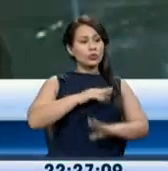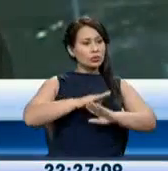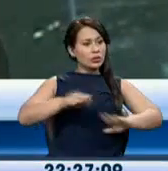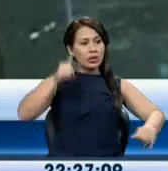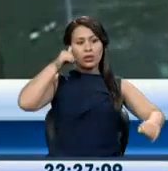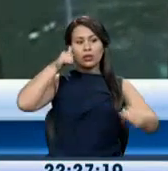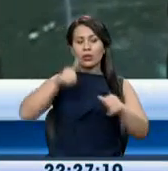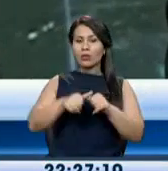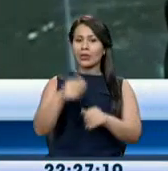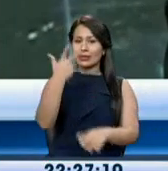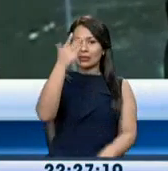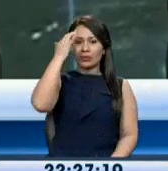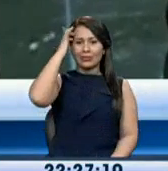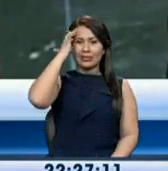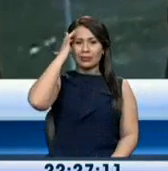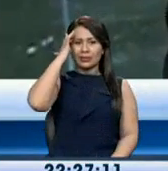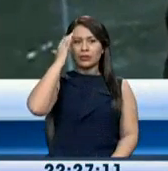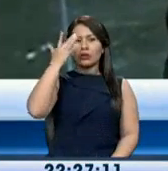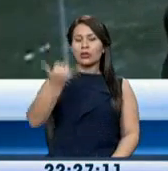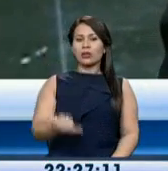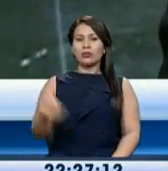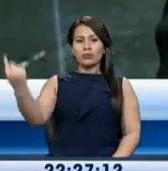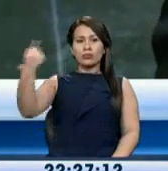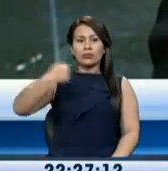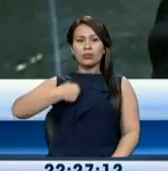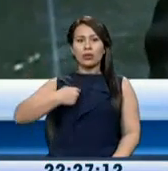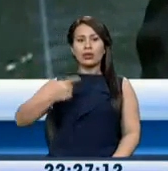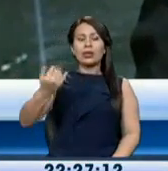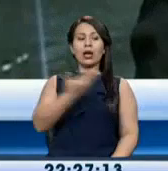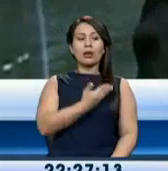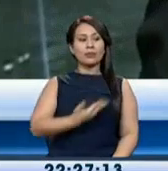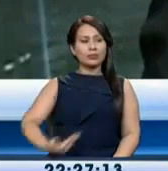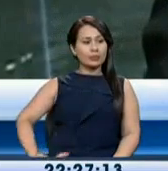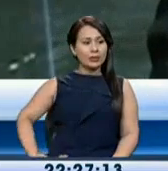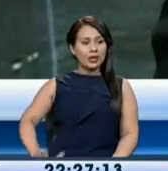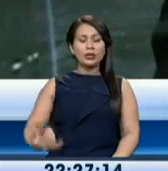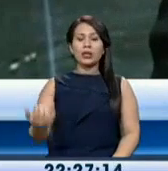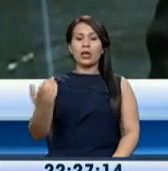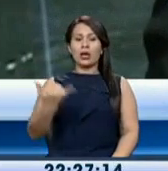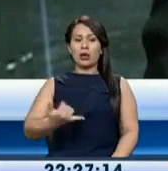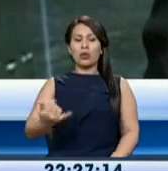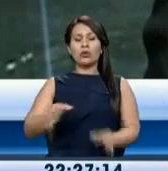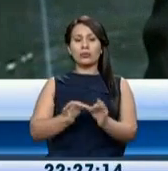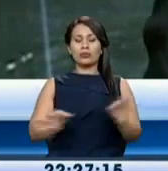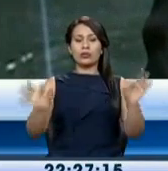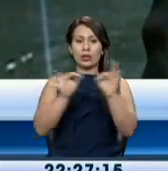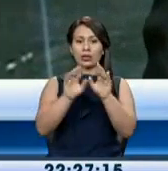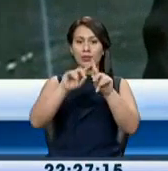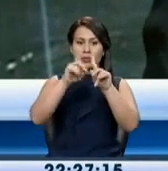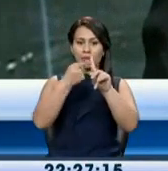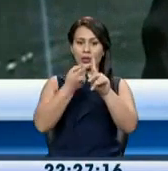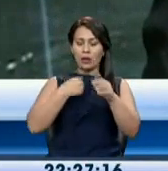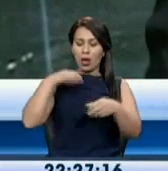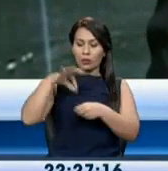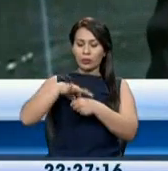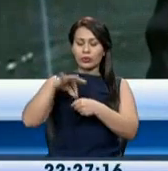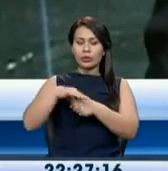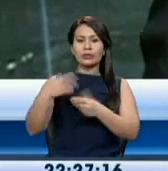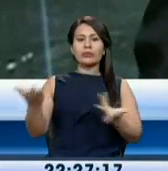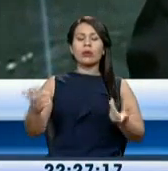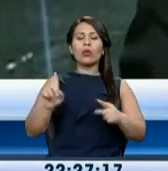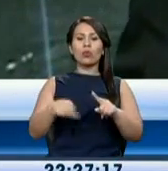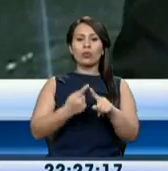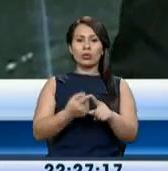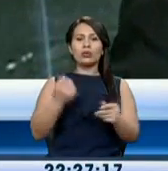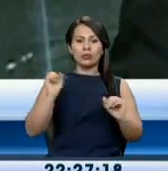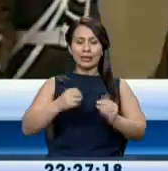tres preocupaciones del veto. El día de hoy vamos a votar este importante proyecto de ley que va a dinamizar la